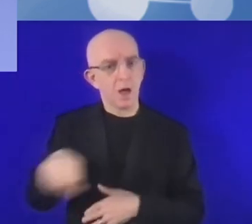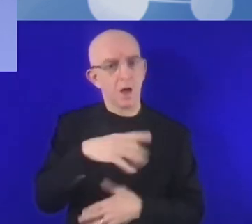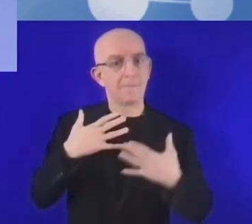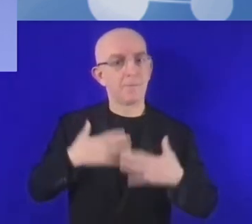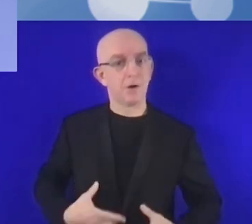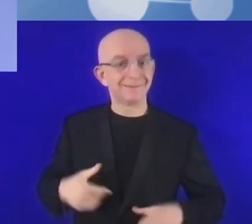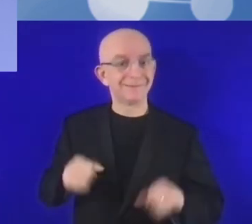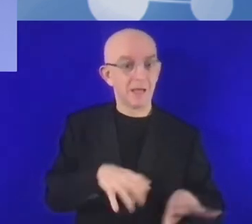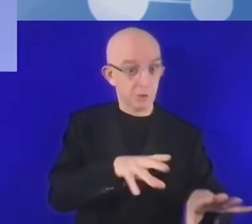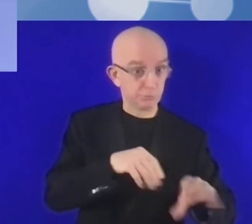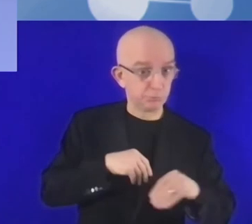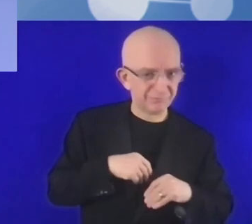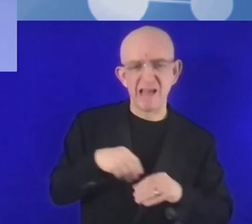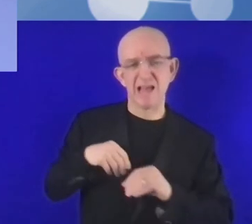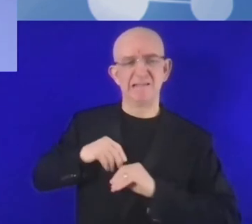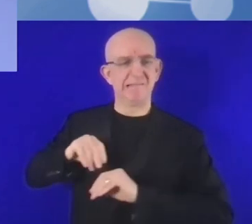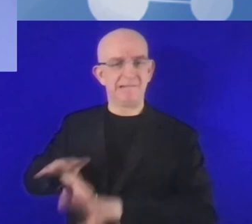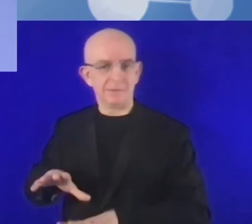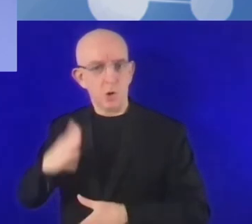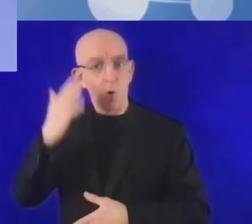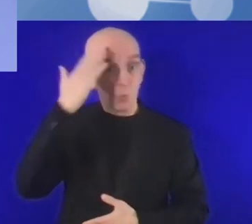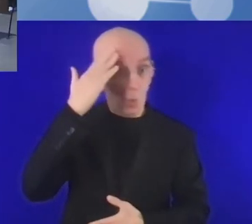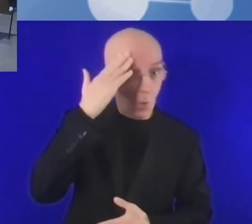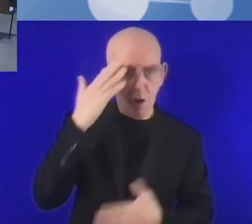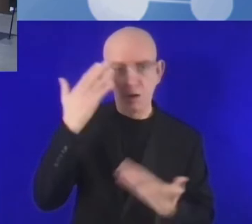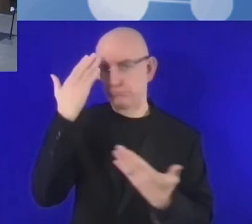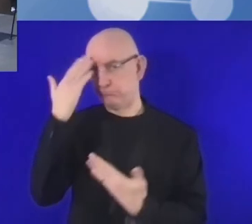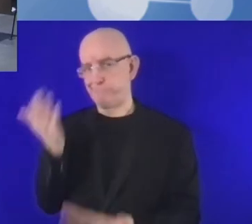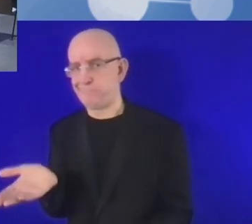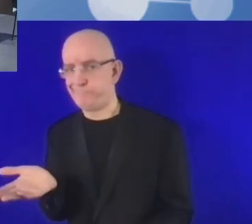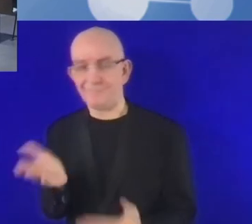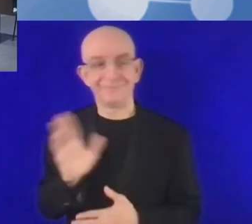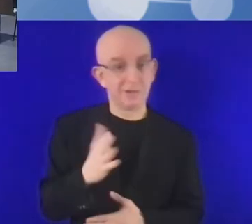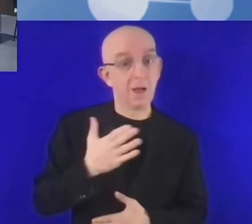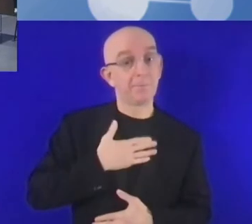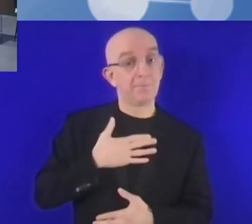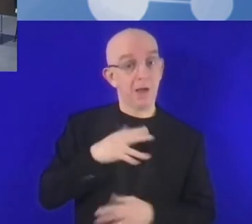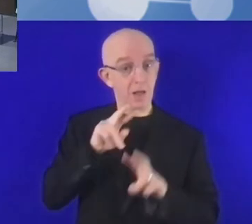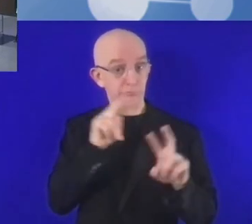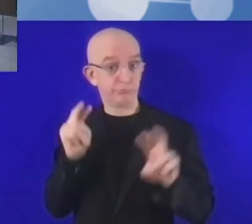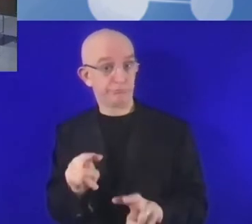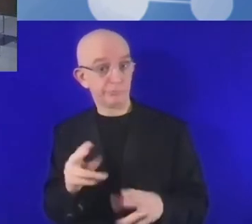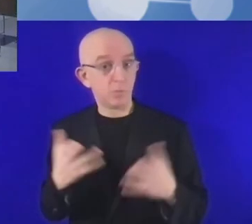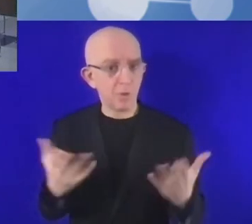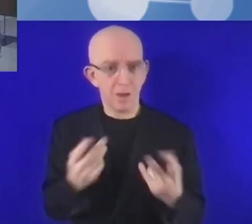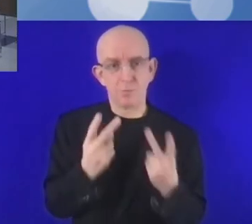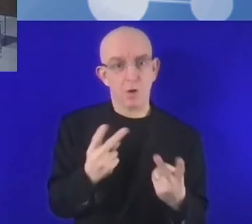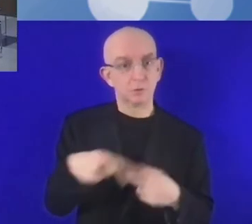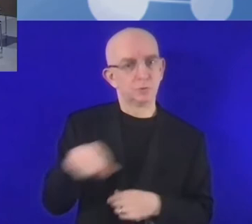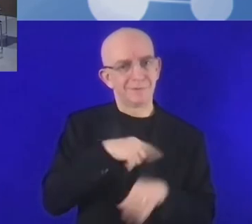calidad. Pienso que deberíamos pensar sobre ello y buscar soluciones para el futuro.